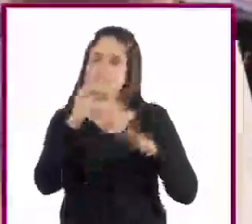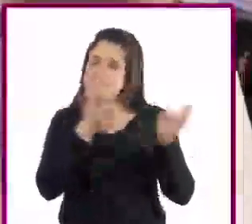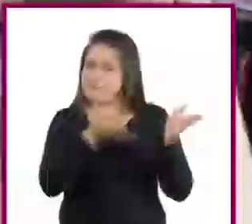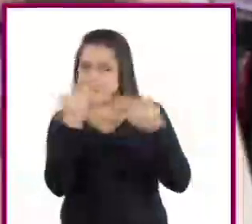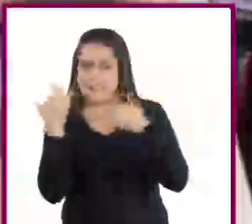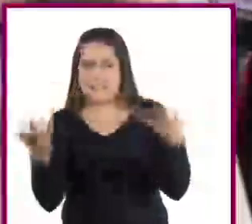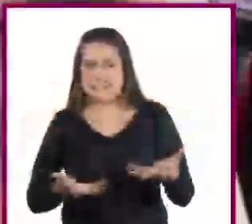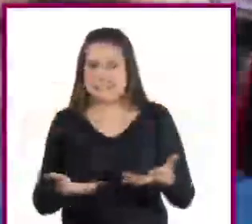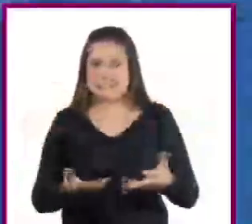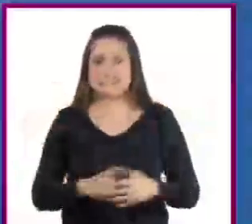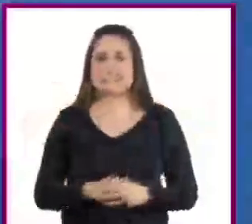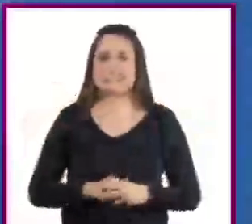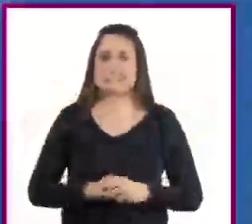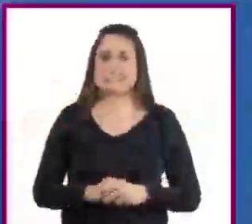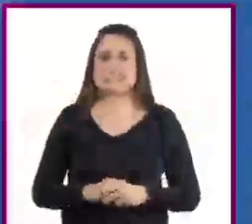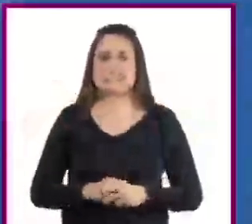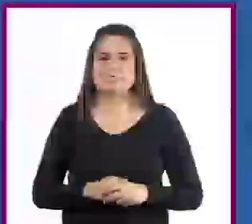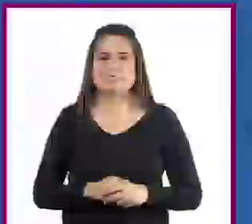obra.